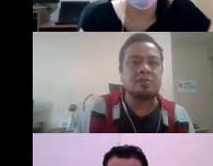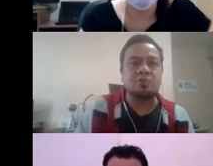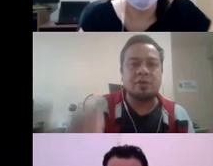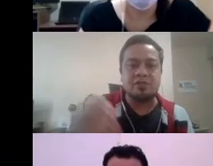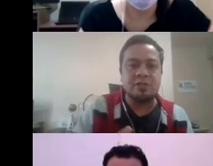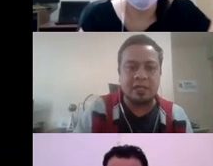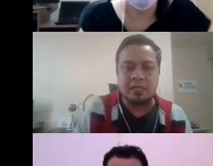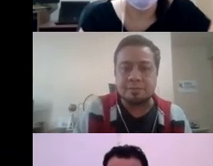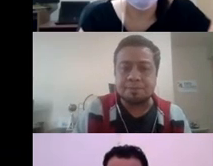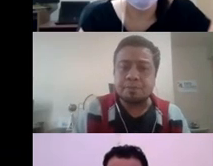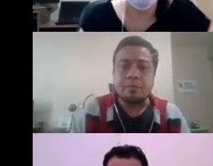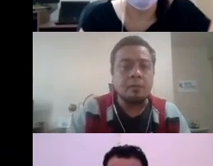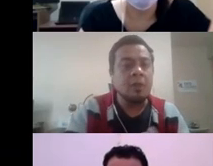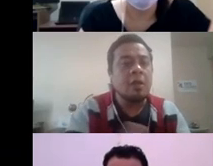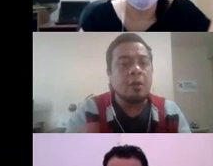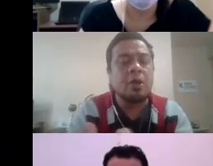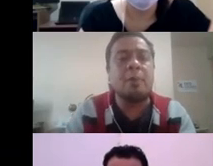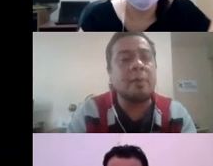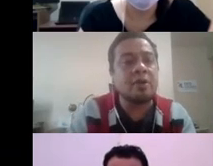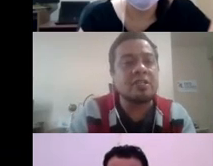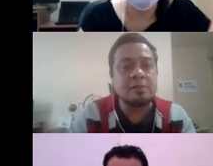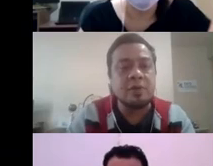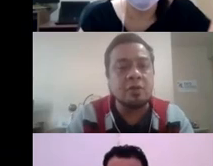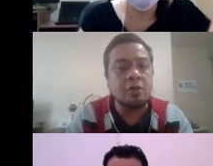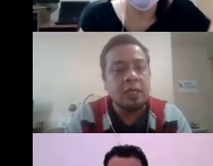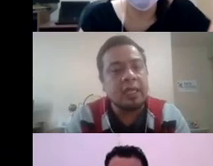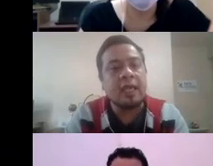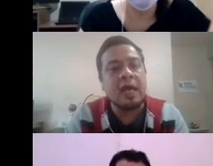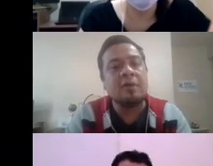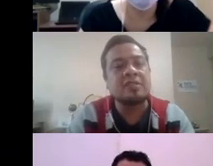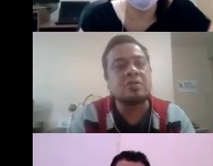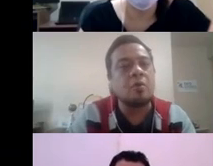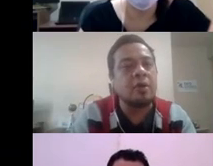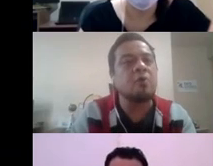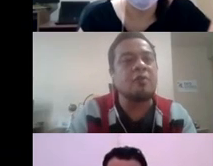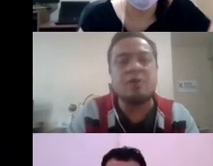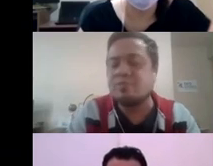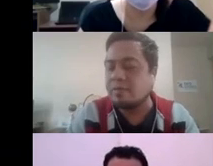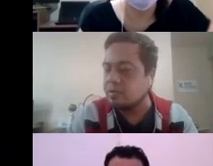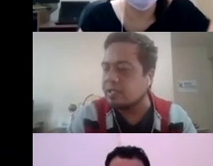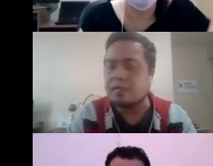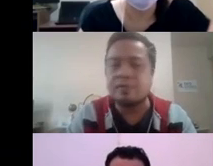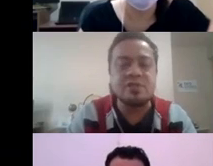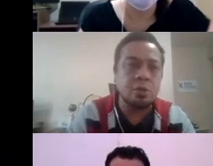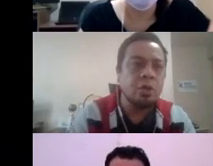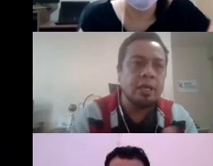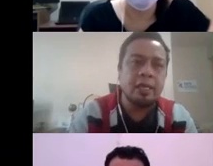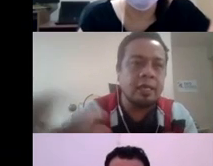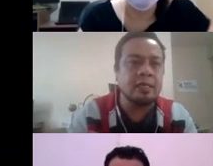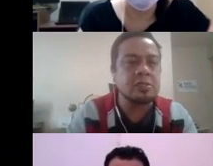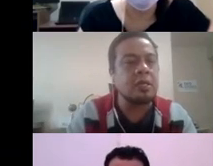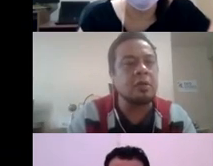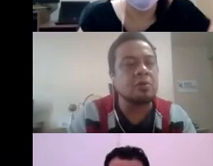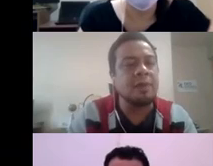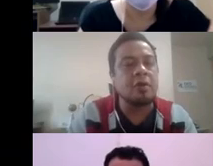de las observaciones vertidas. Por ejemplo, lo primero que estamos viendo habla sobre, bueno, fue una observación que se nos hizo y ya